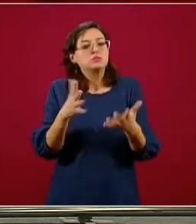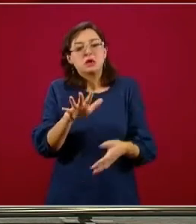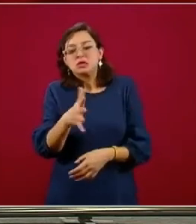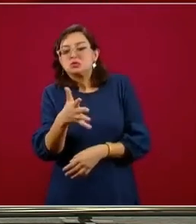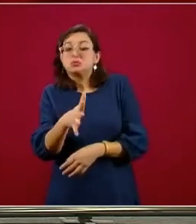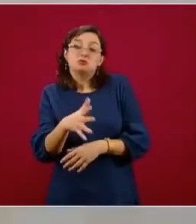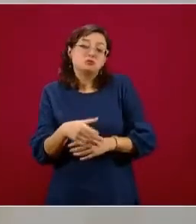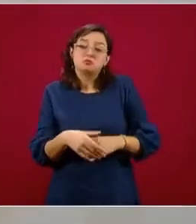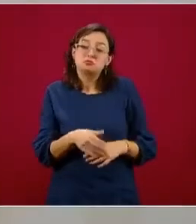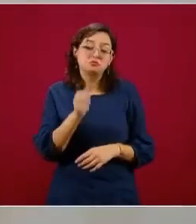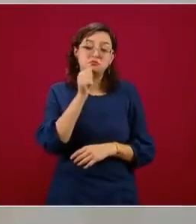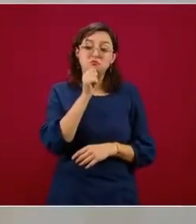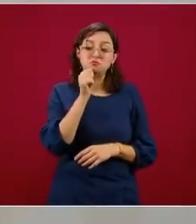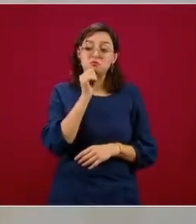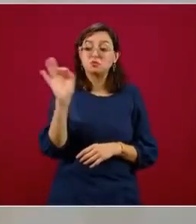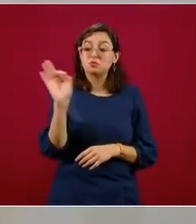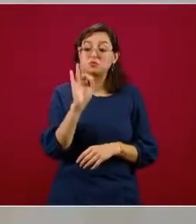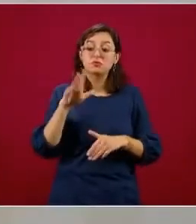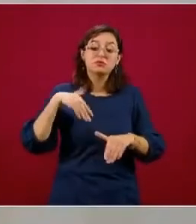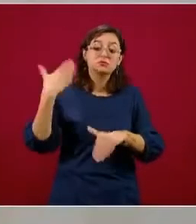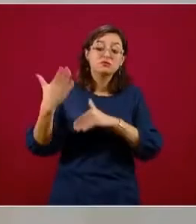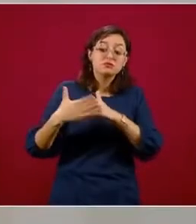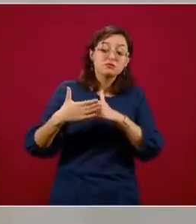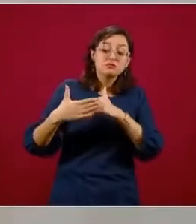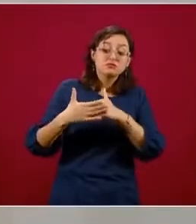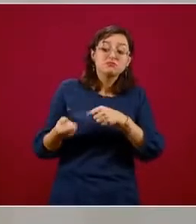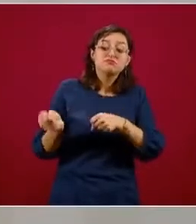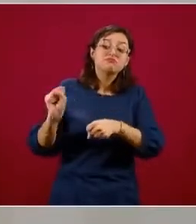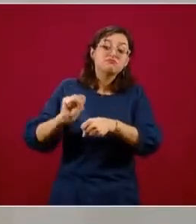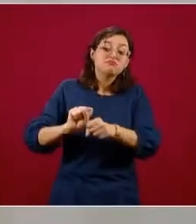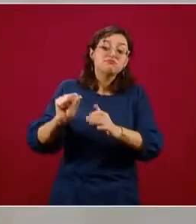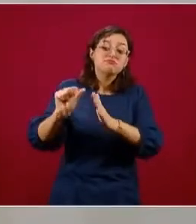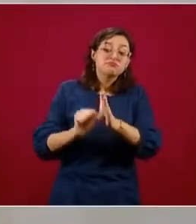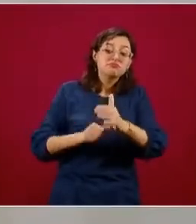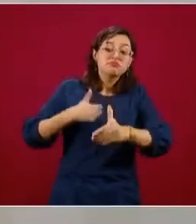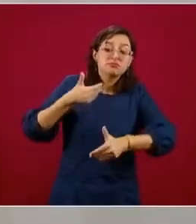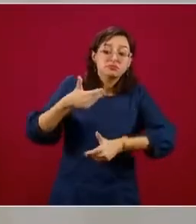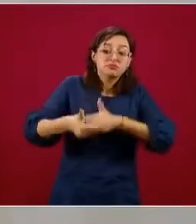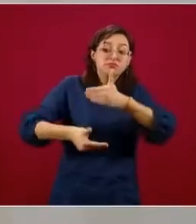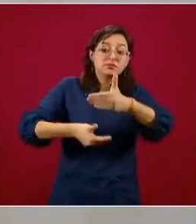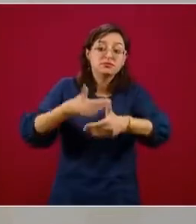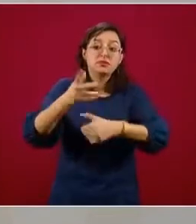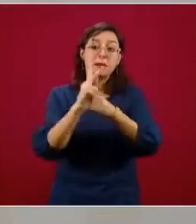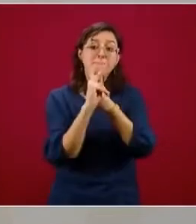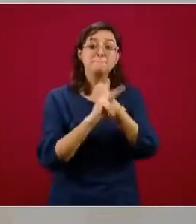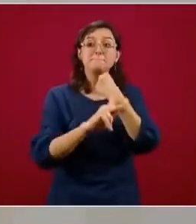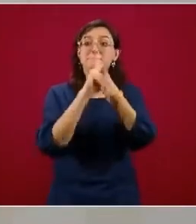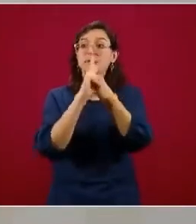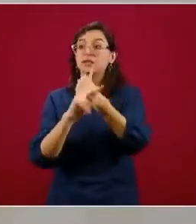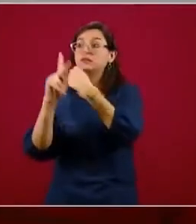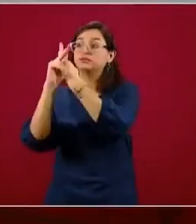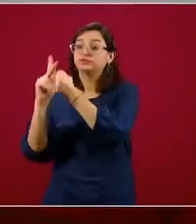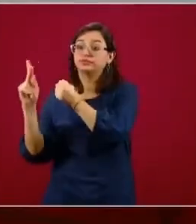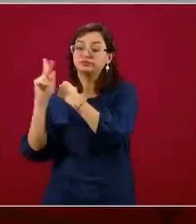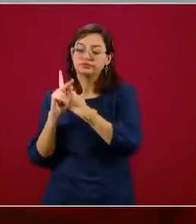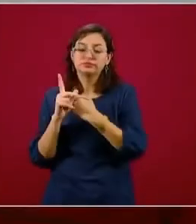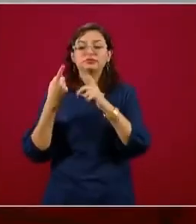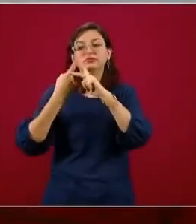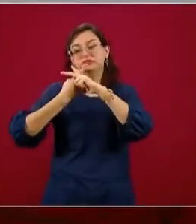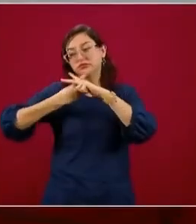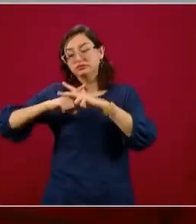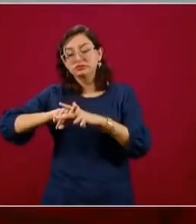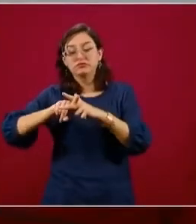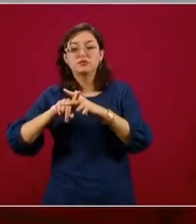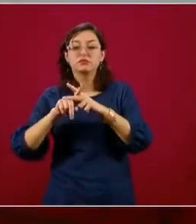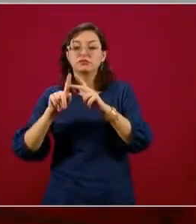las siguientes semanas o meses, en la medida que los países empiecen ya a destinar sus recursos humanos,